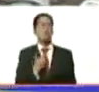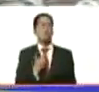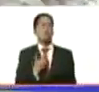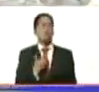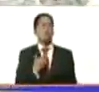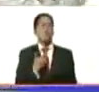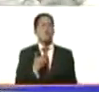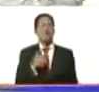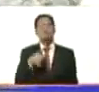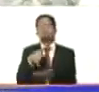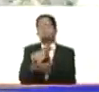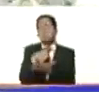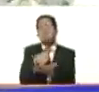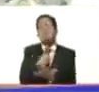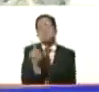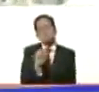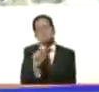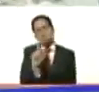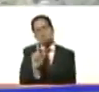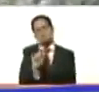flojito.